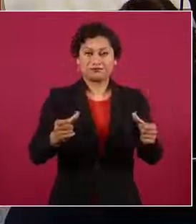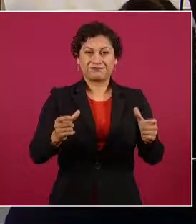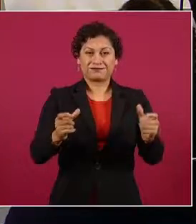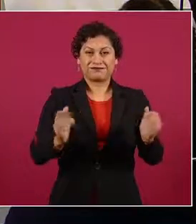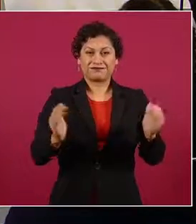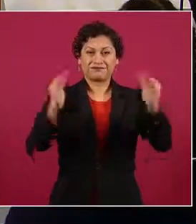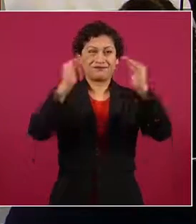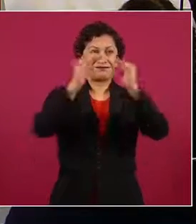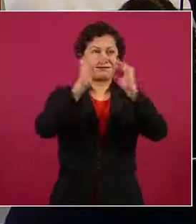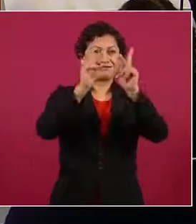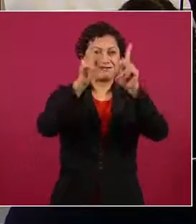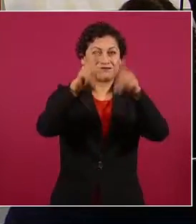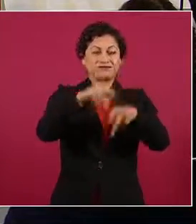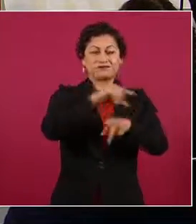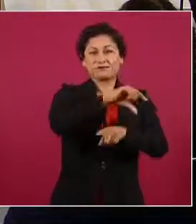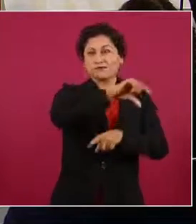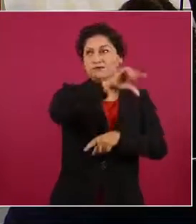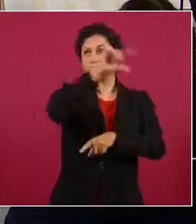para